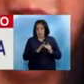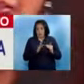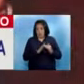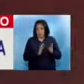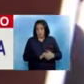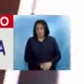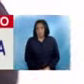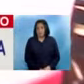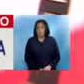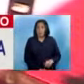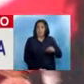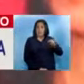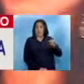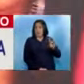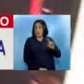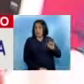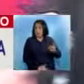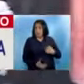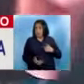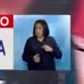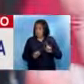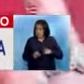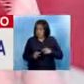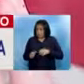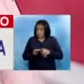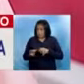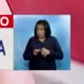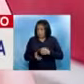inmueble. Nadine Heredia aún tiene explicaciones